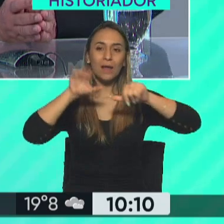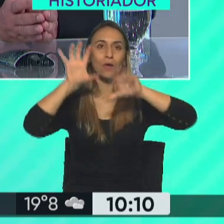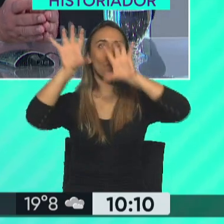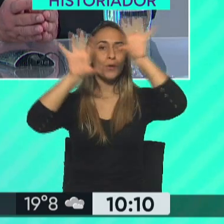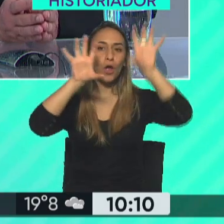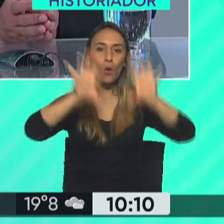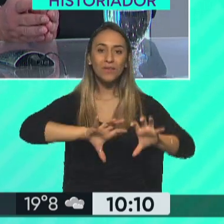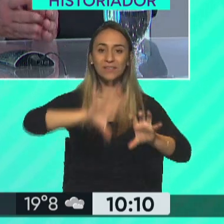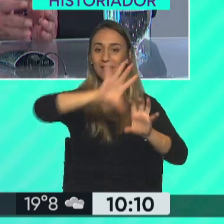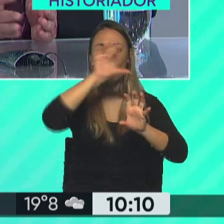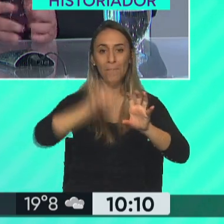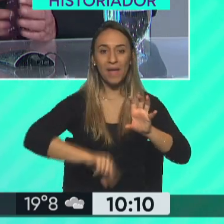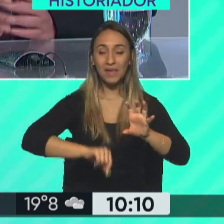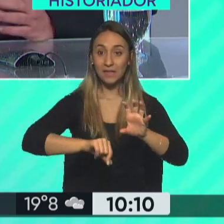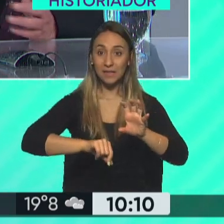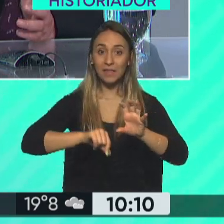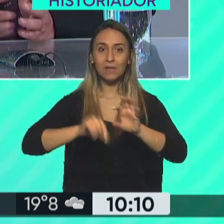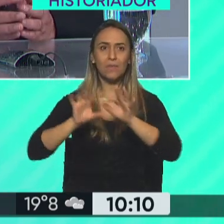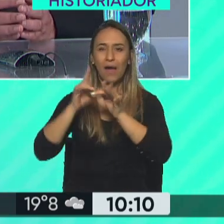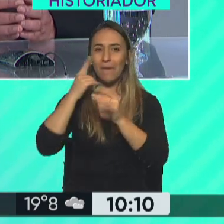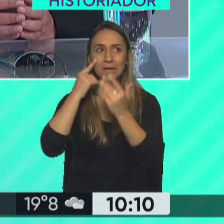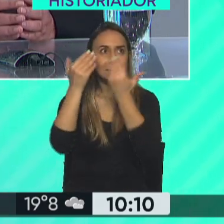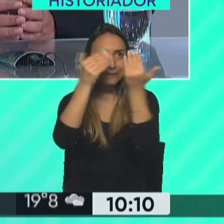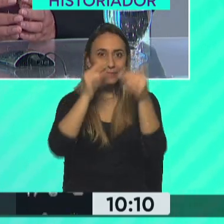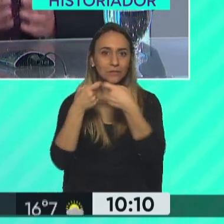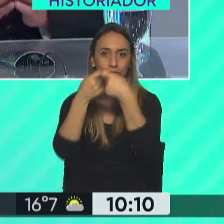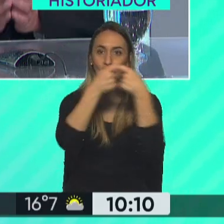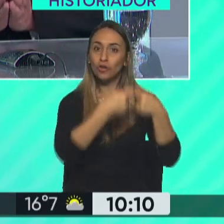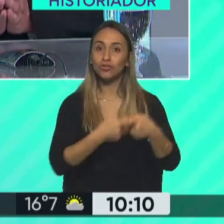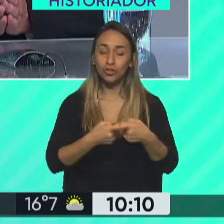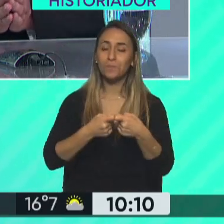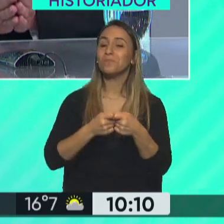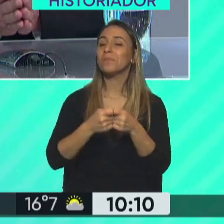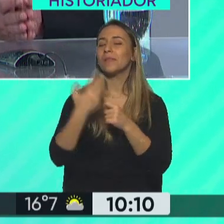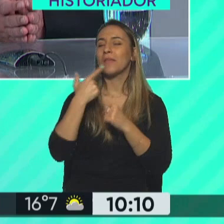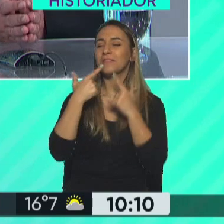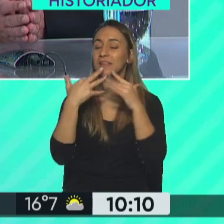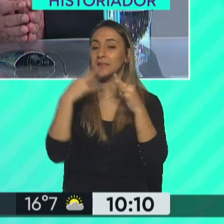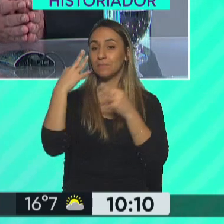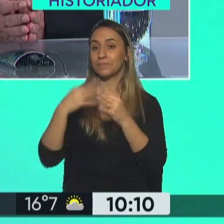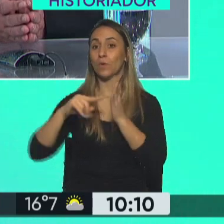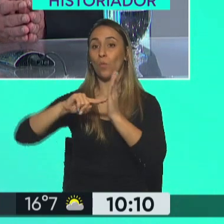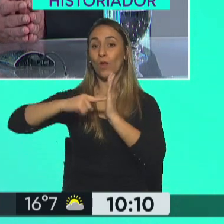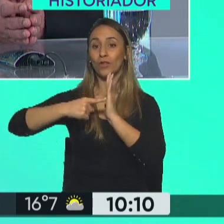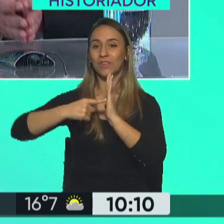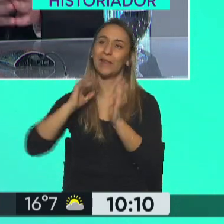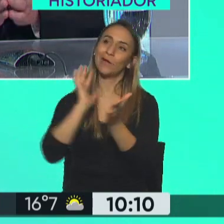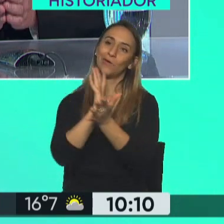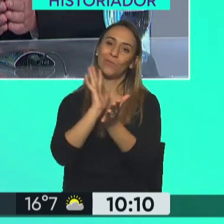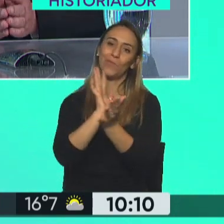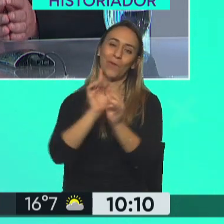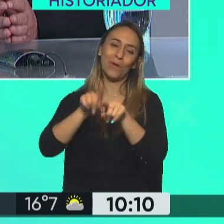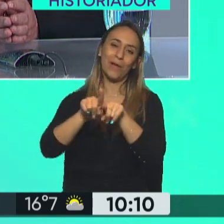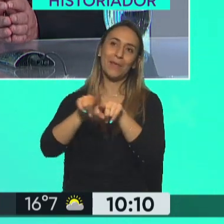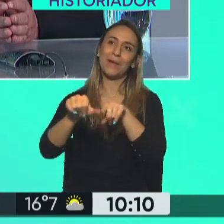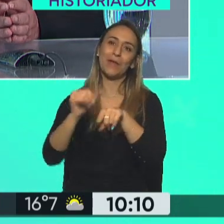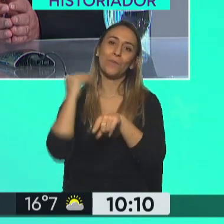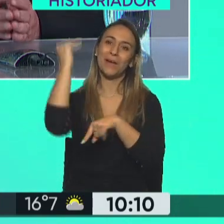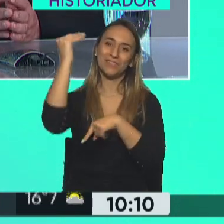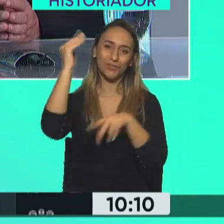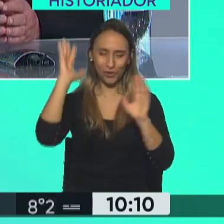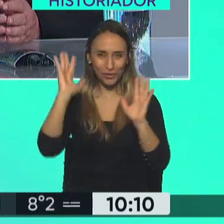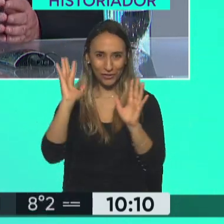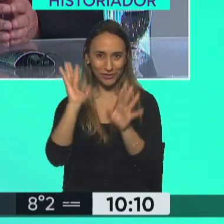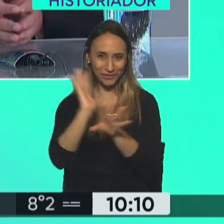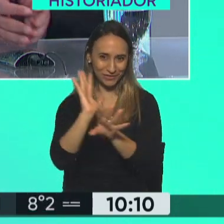de las teorías que se barajó en el Cabildo Abierto era que Buenos Aires era la hermana mayor y que apenas establecido